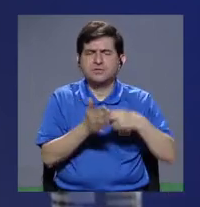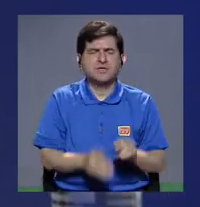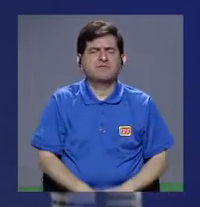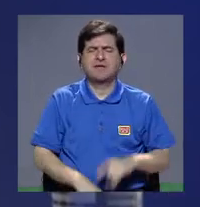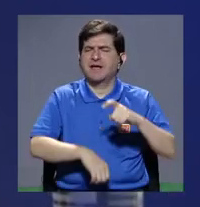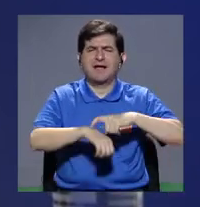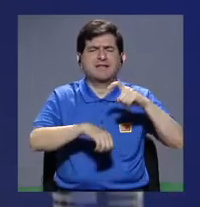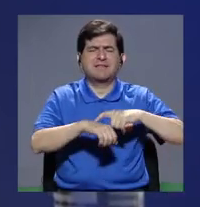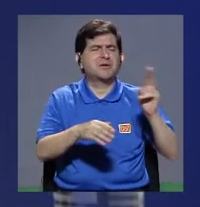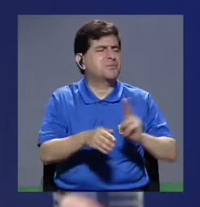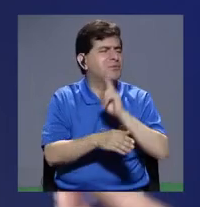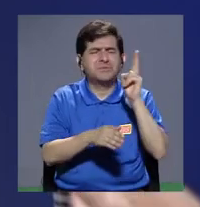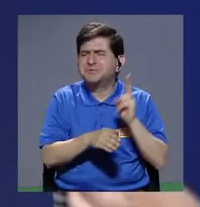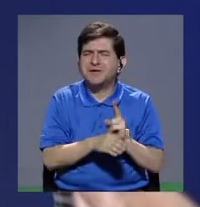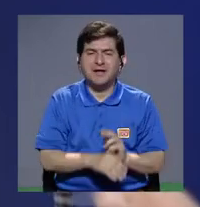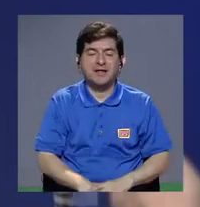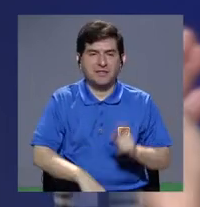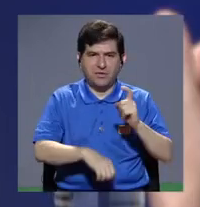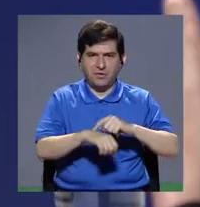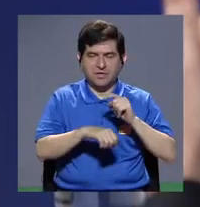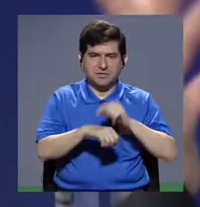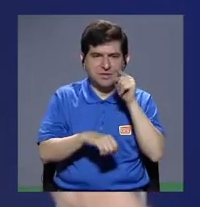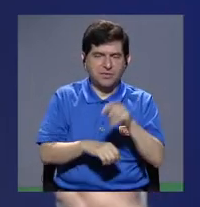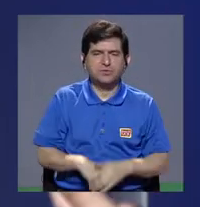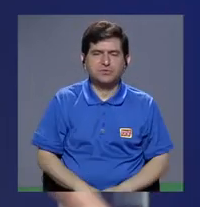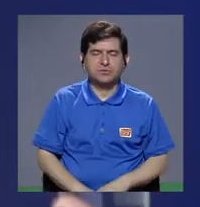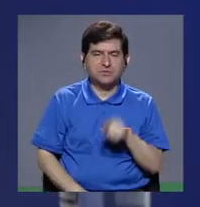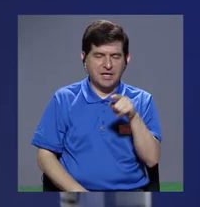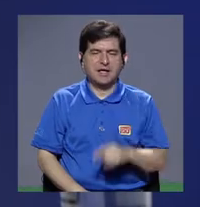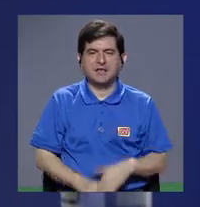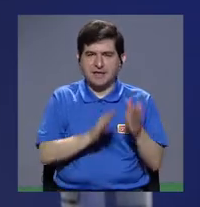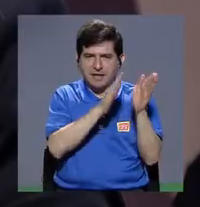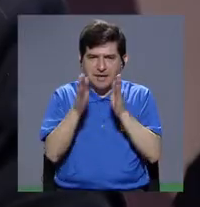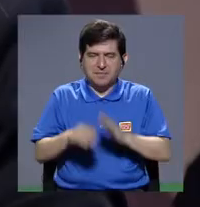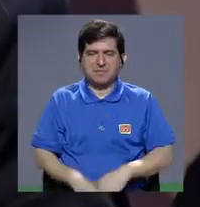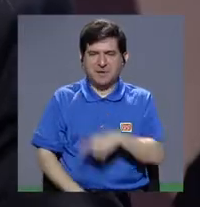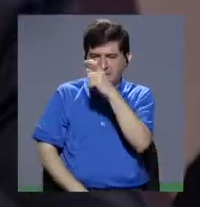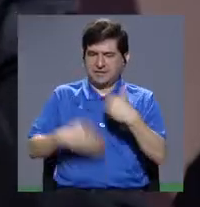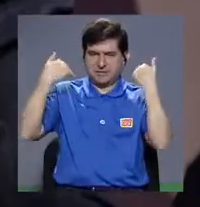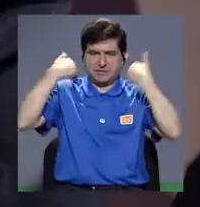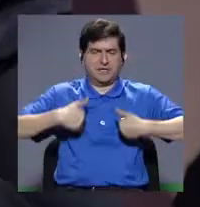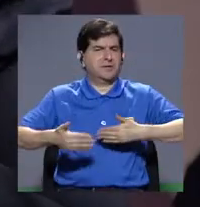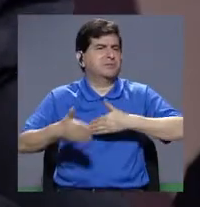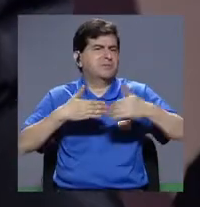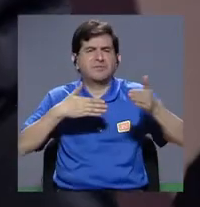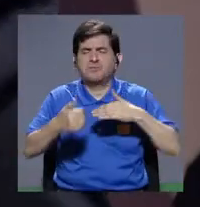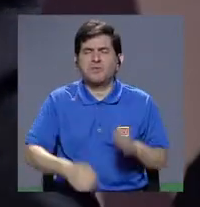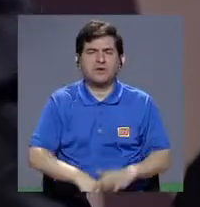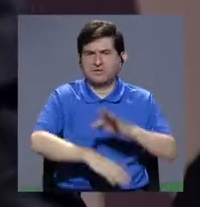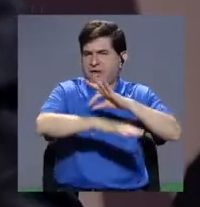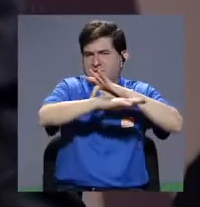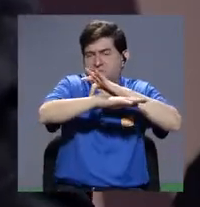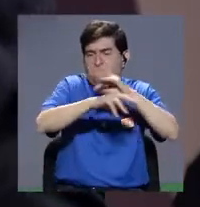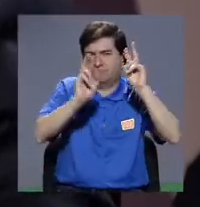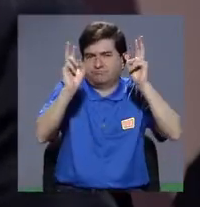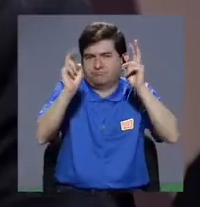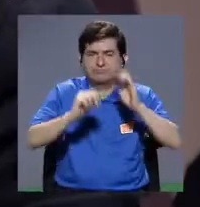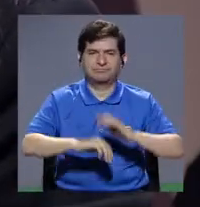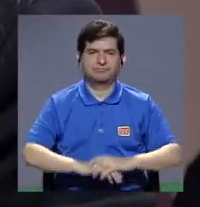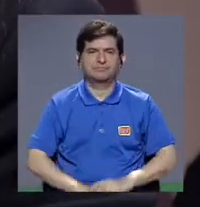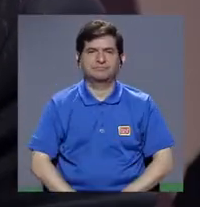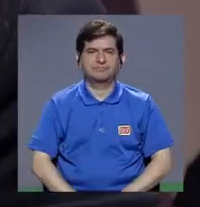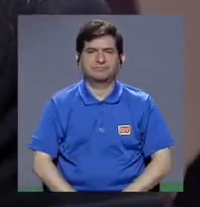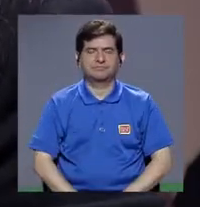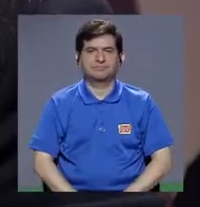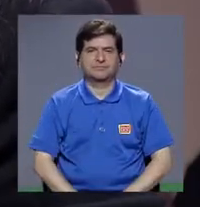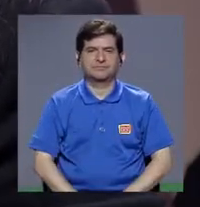consumido porque es un tiempo que te moldea como ser humano más allá de la carne digámoslo así verdad